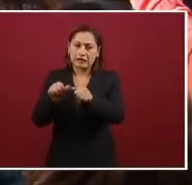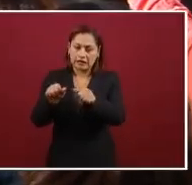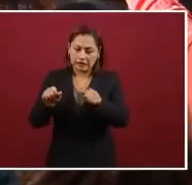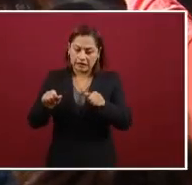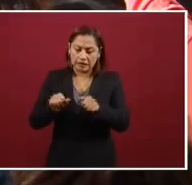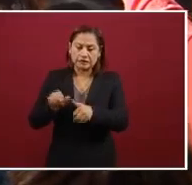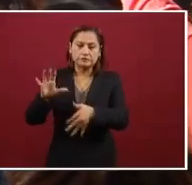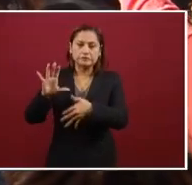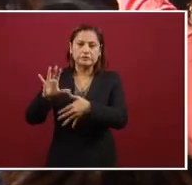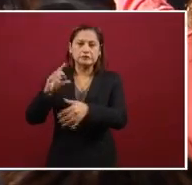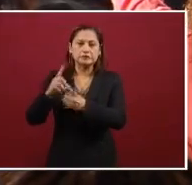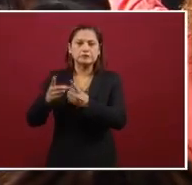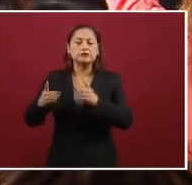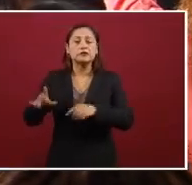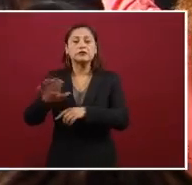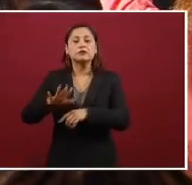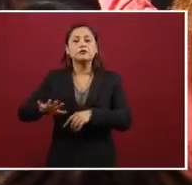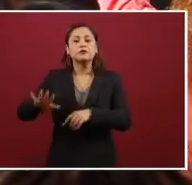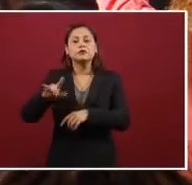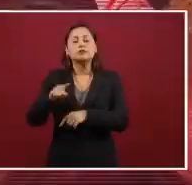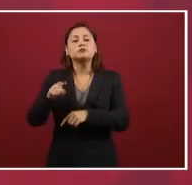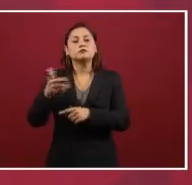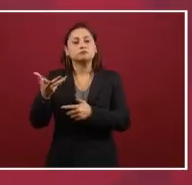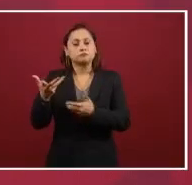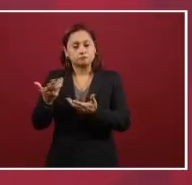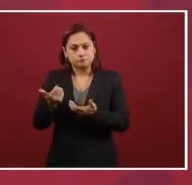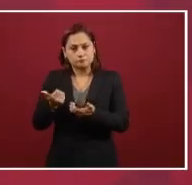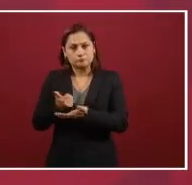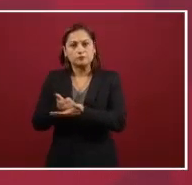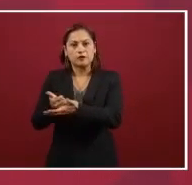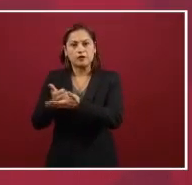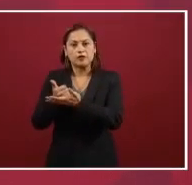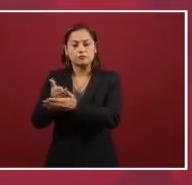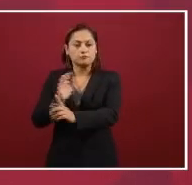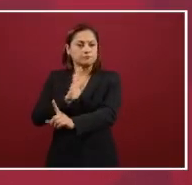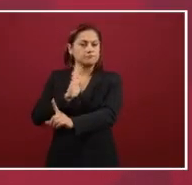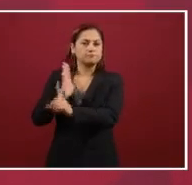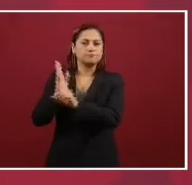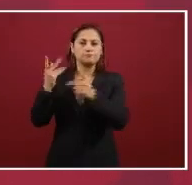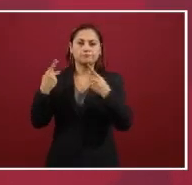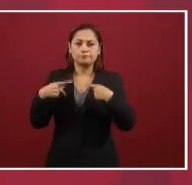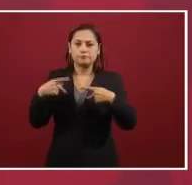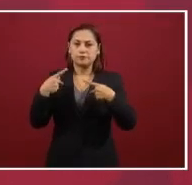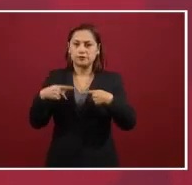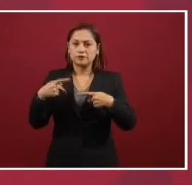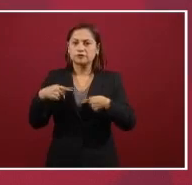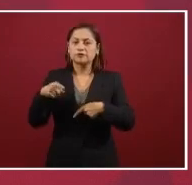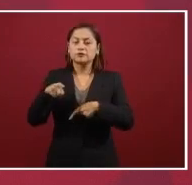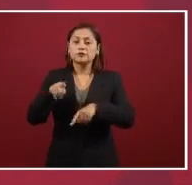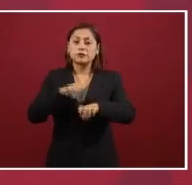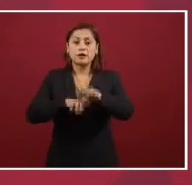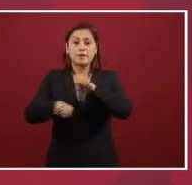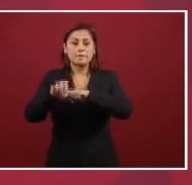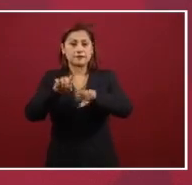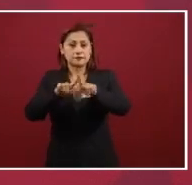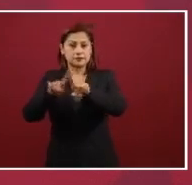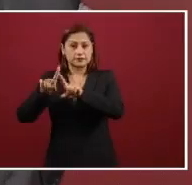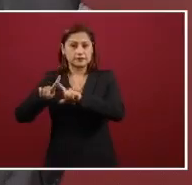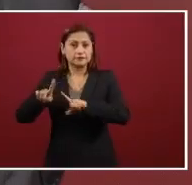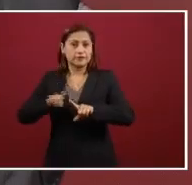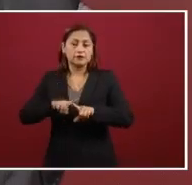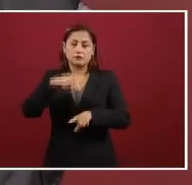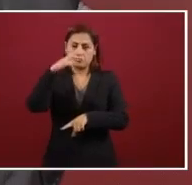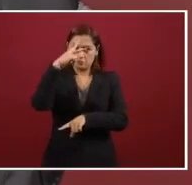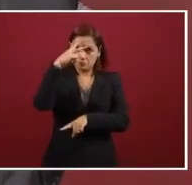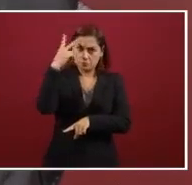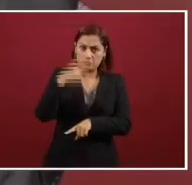las transferencias de recursos son directas para los beneficiarios y van a participar empresas tanto mexicanas como de